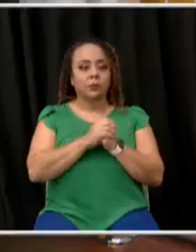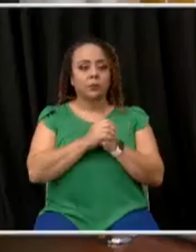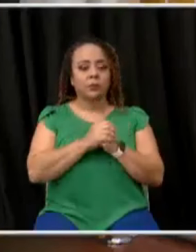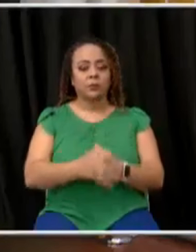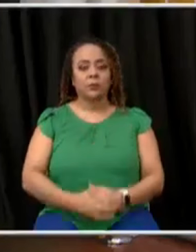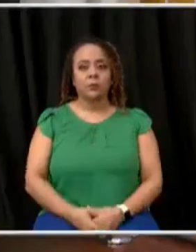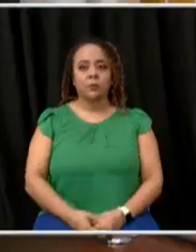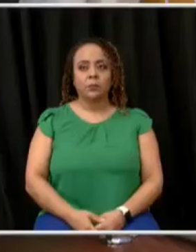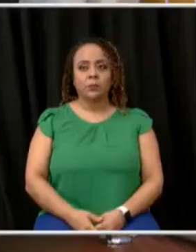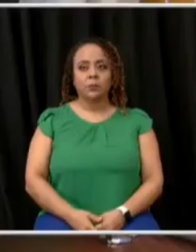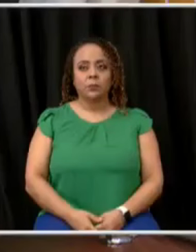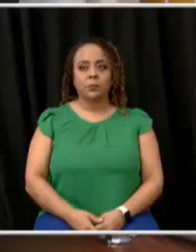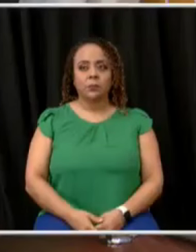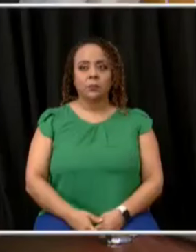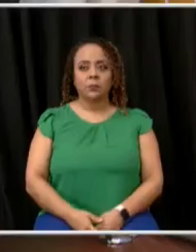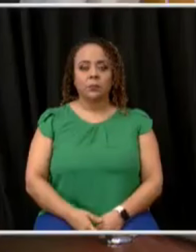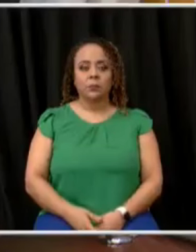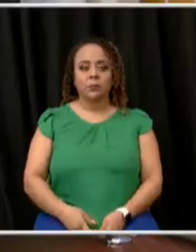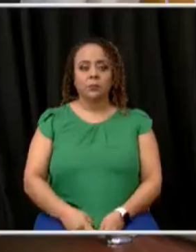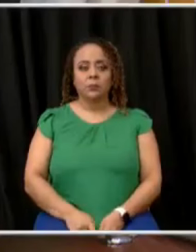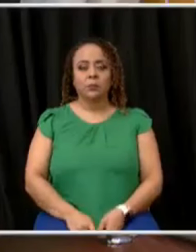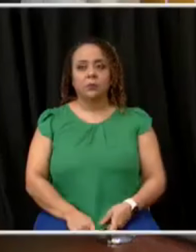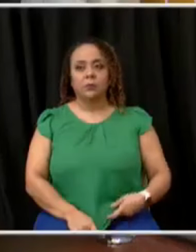tenemos alguna otra consultita más.